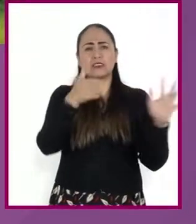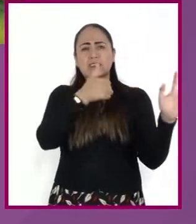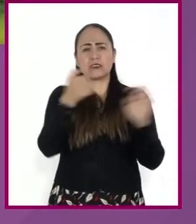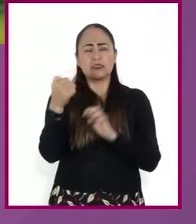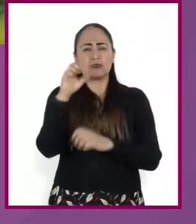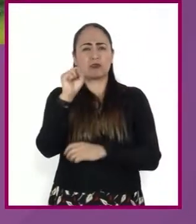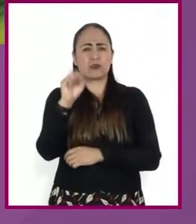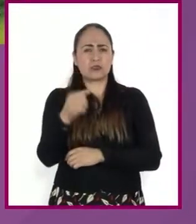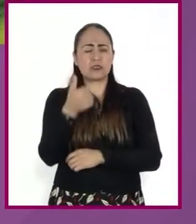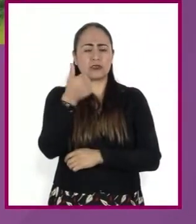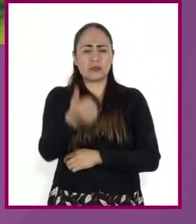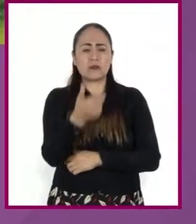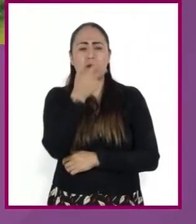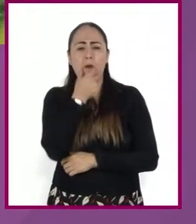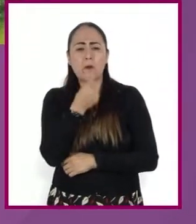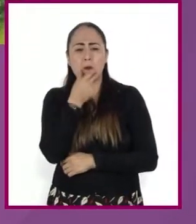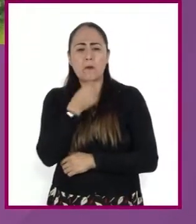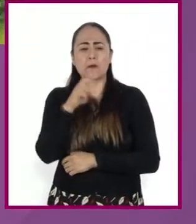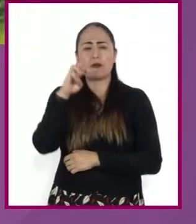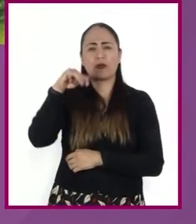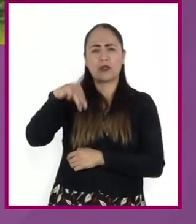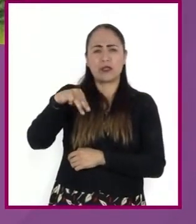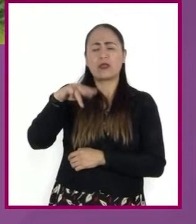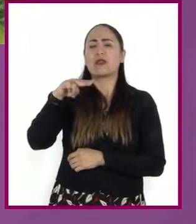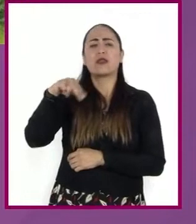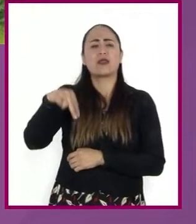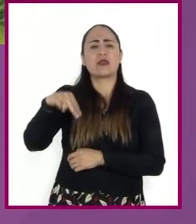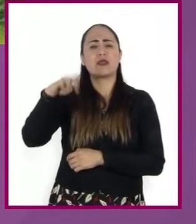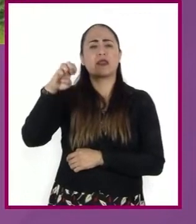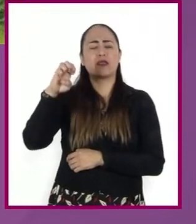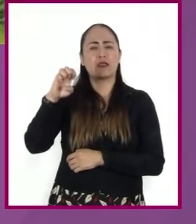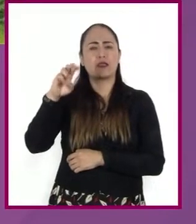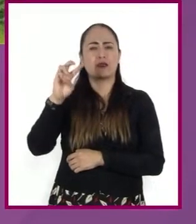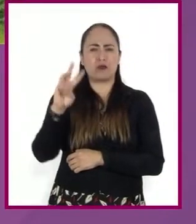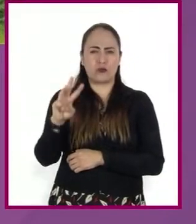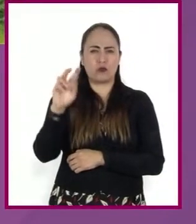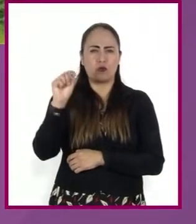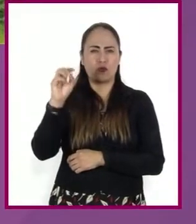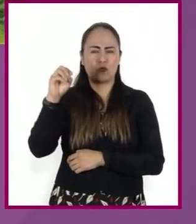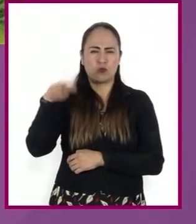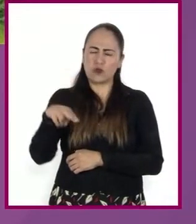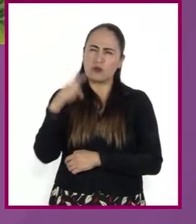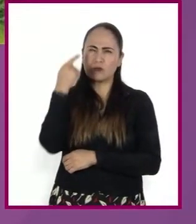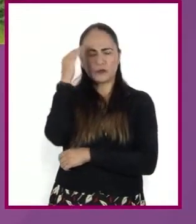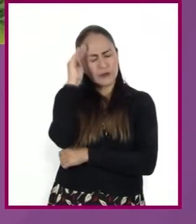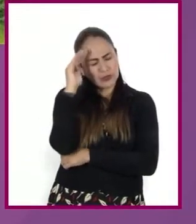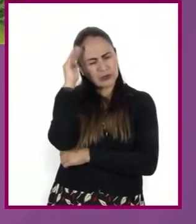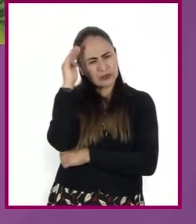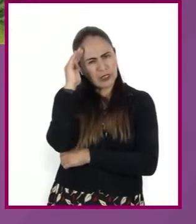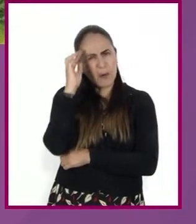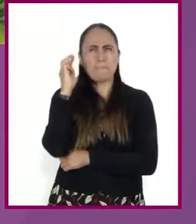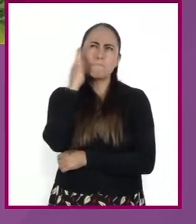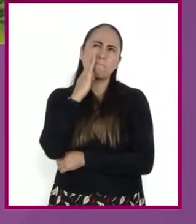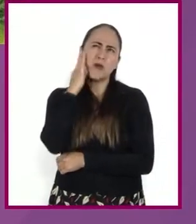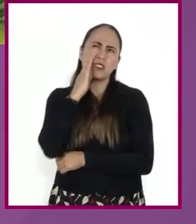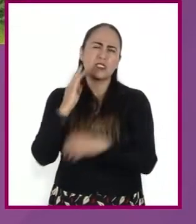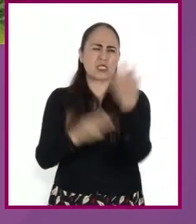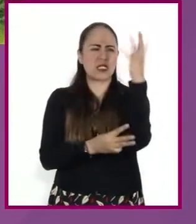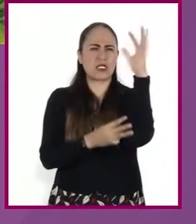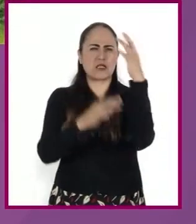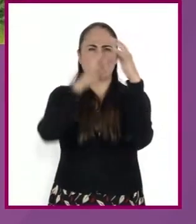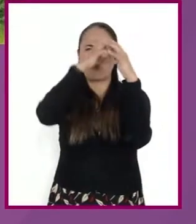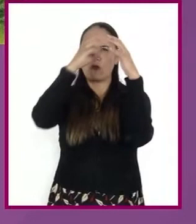físico y matemático inglés Isaac Newton reflexionó sobre la gravitación al observar cómo caían las manzanas de un